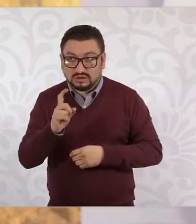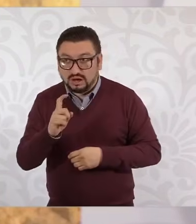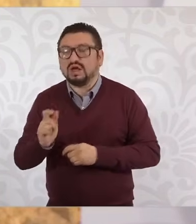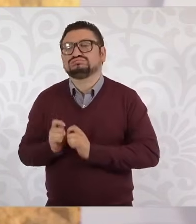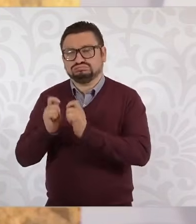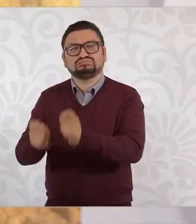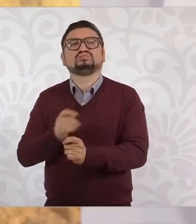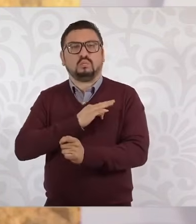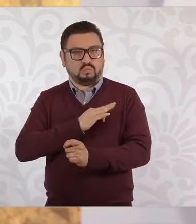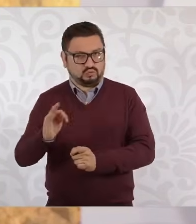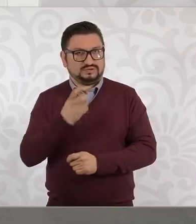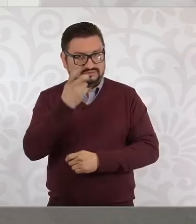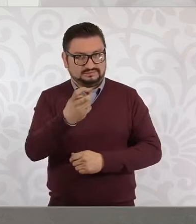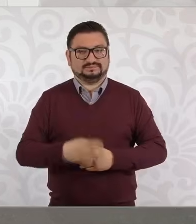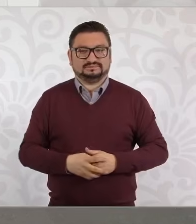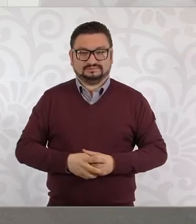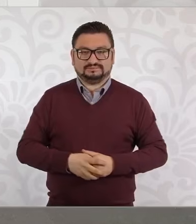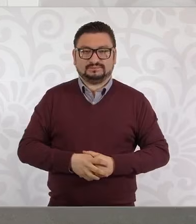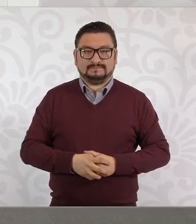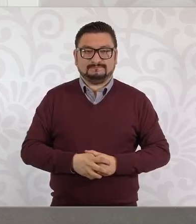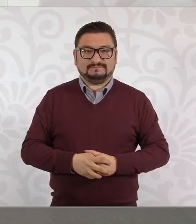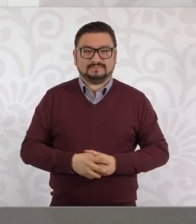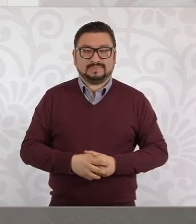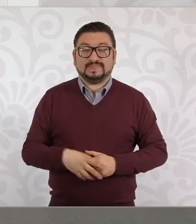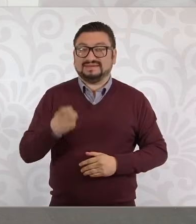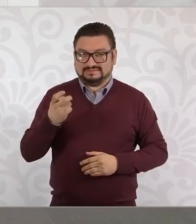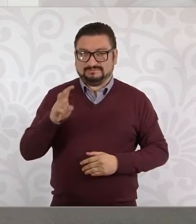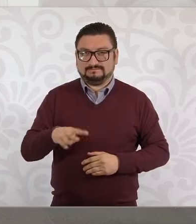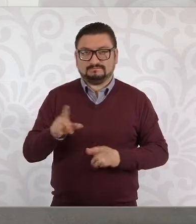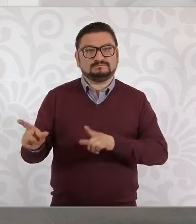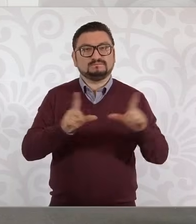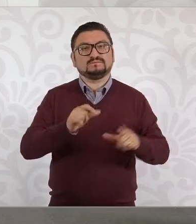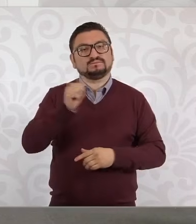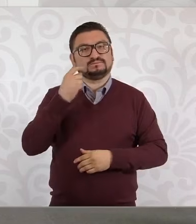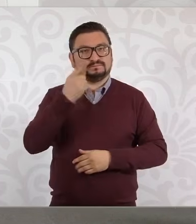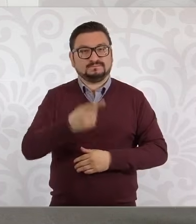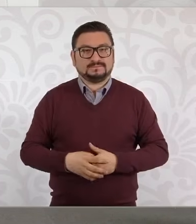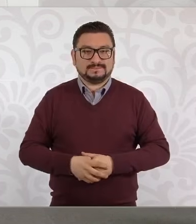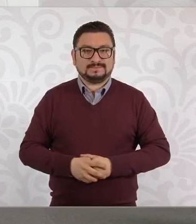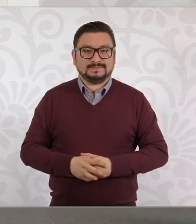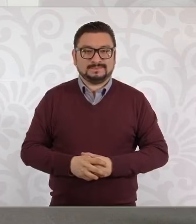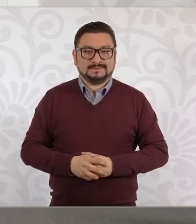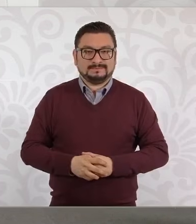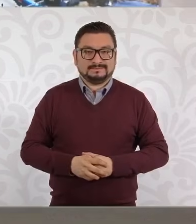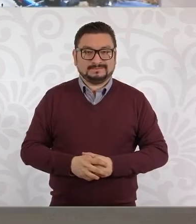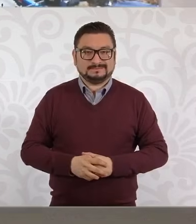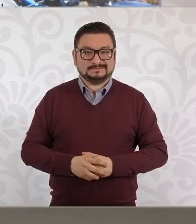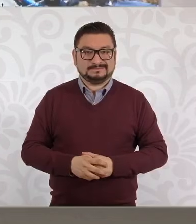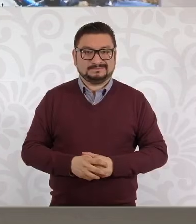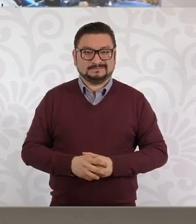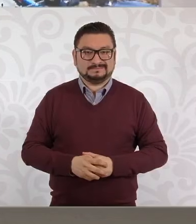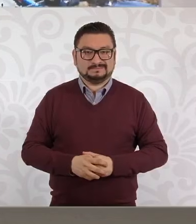es otro de los casos. Adelante. Gracias, Presidenta. Adelante, por favor. Bueno, aquí es